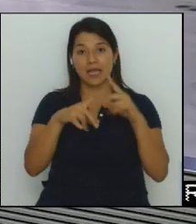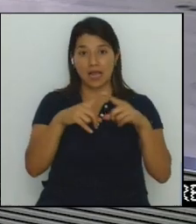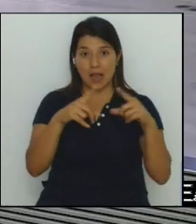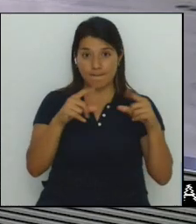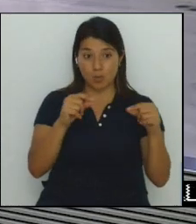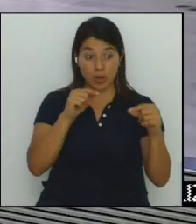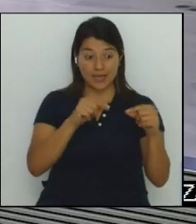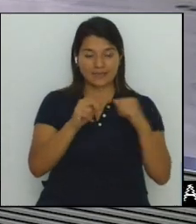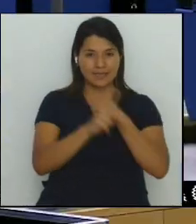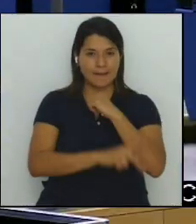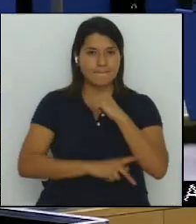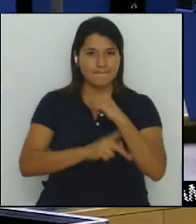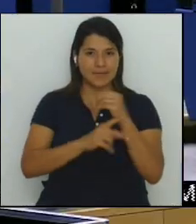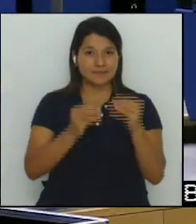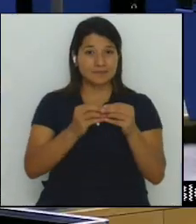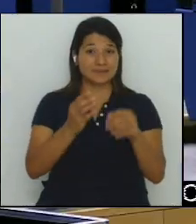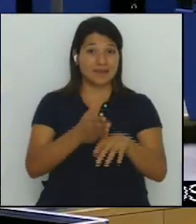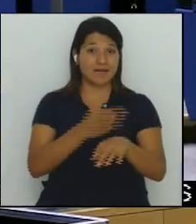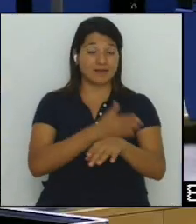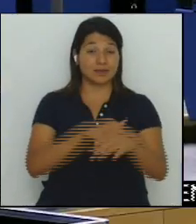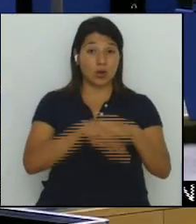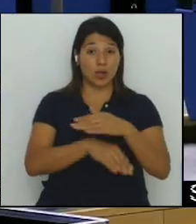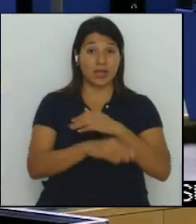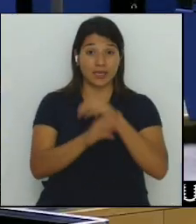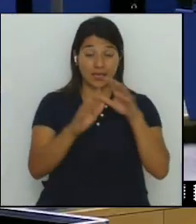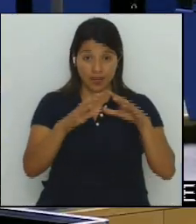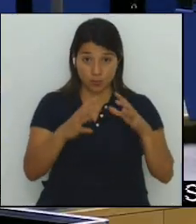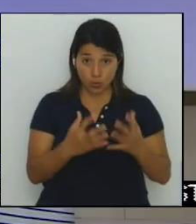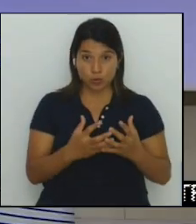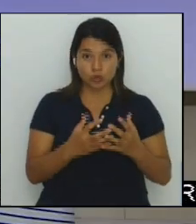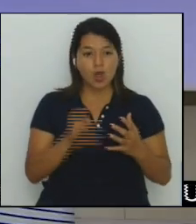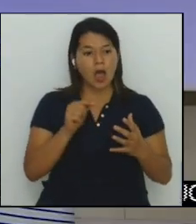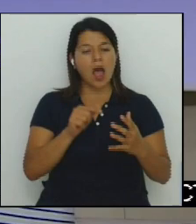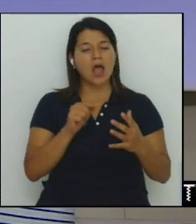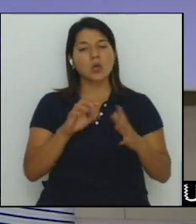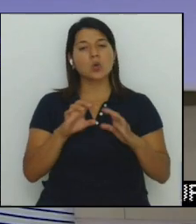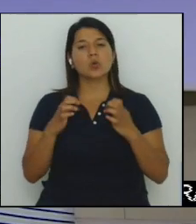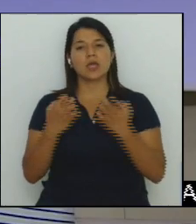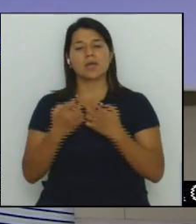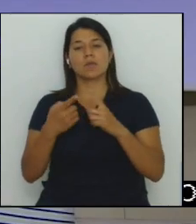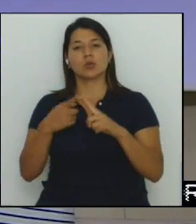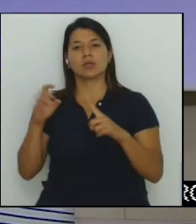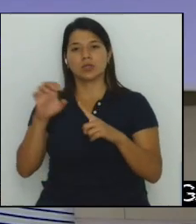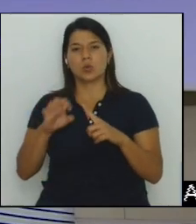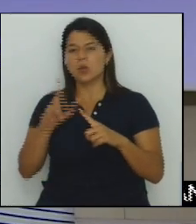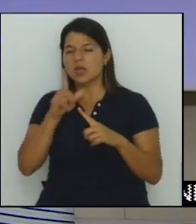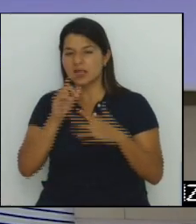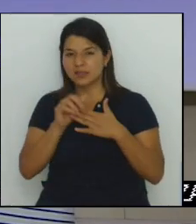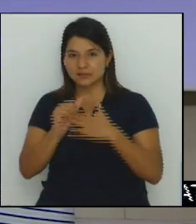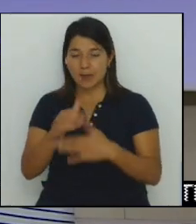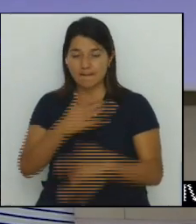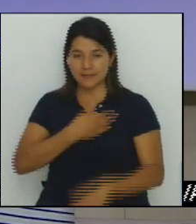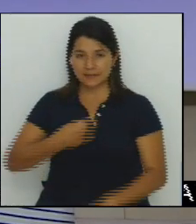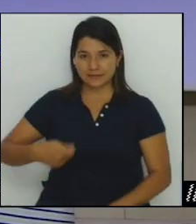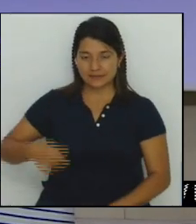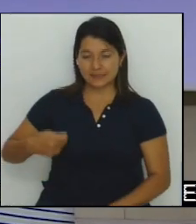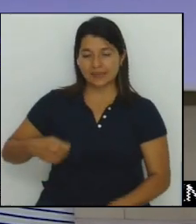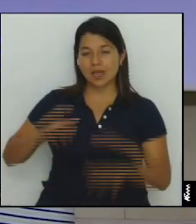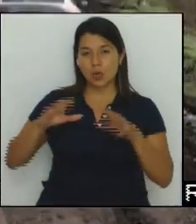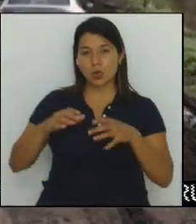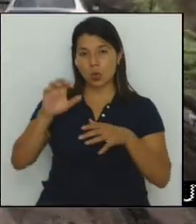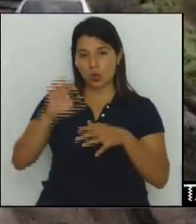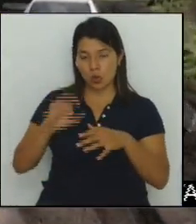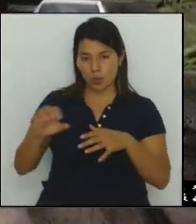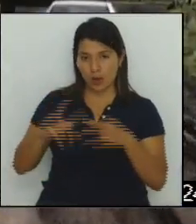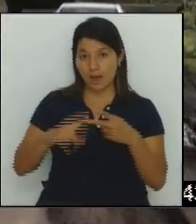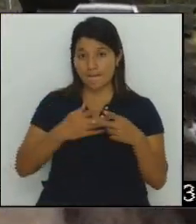mundo contará con una delegación europea encabezada por la presidenta de la Comisión Europea, Ursula von der Leyen, y el presidente del Consejo